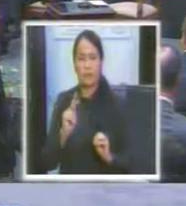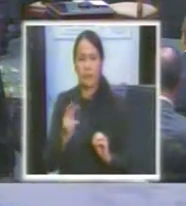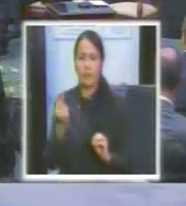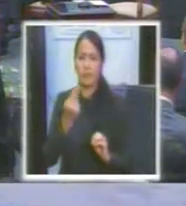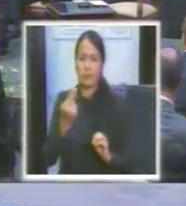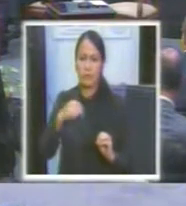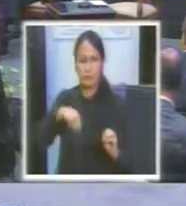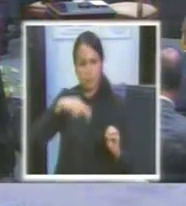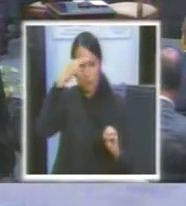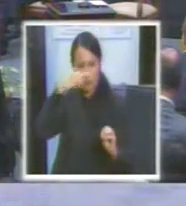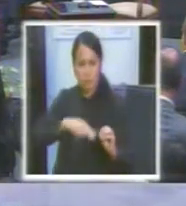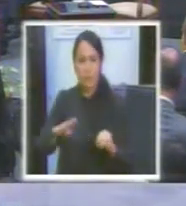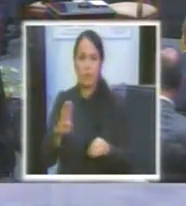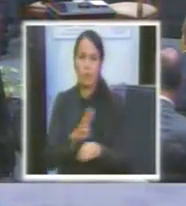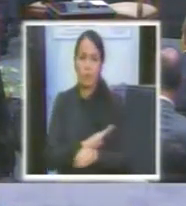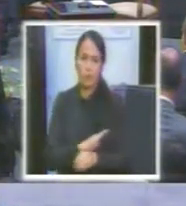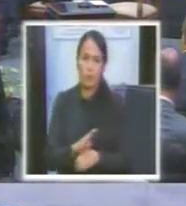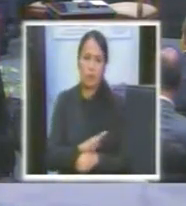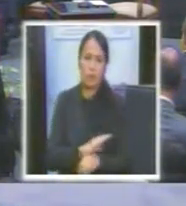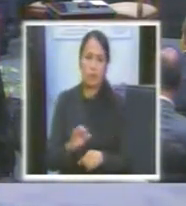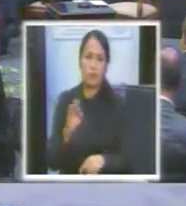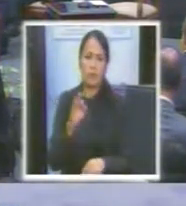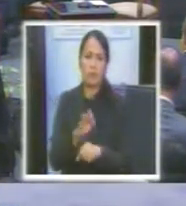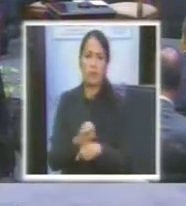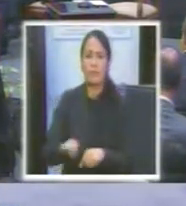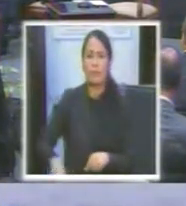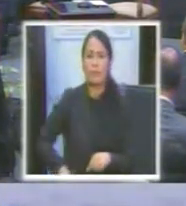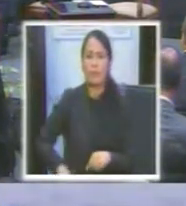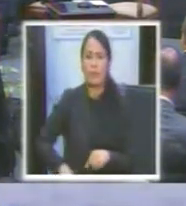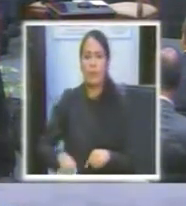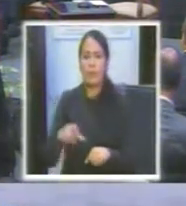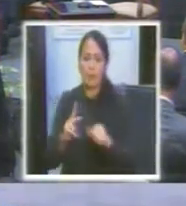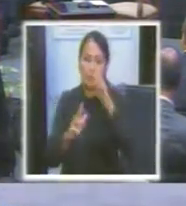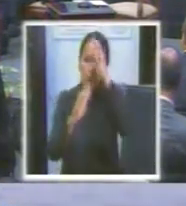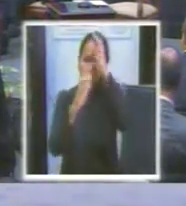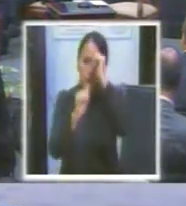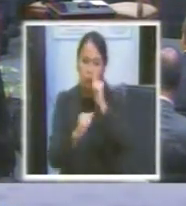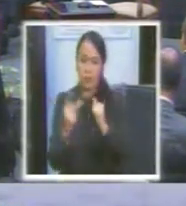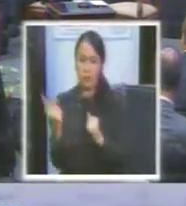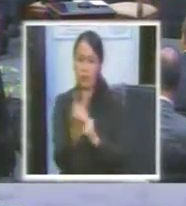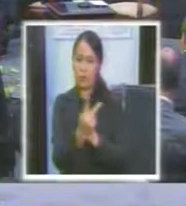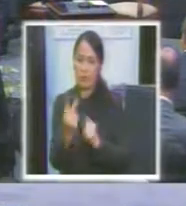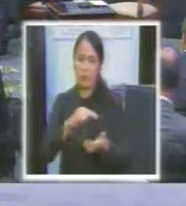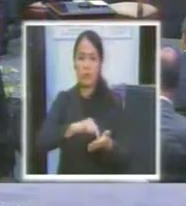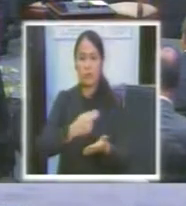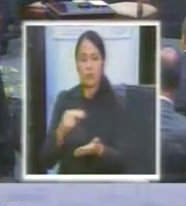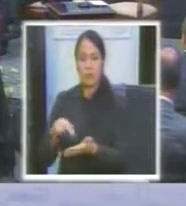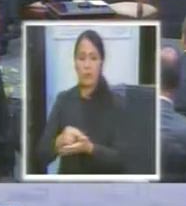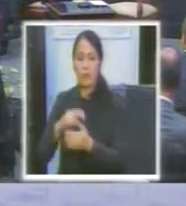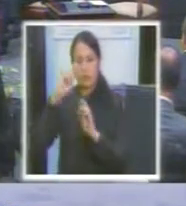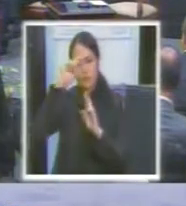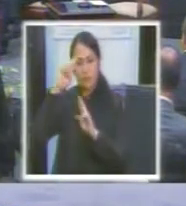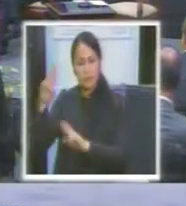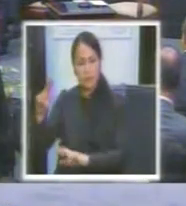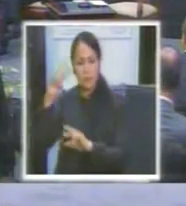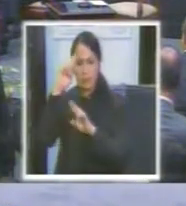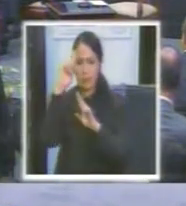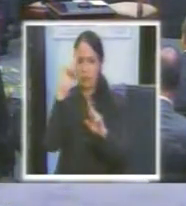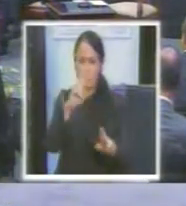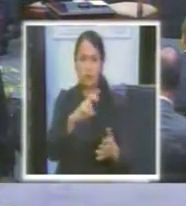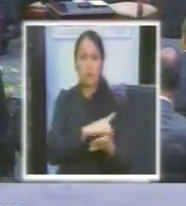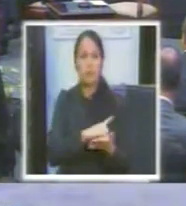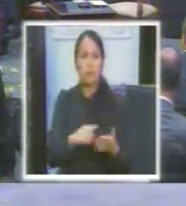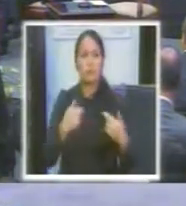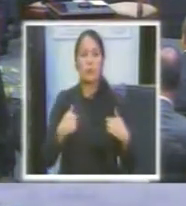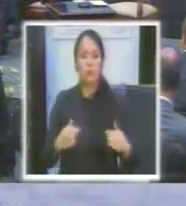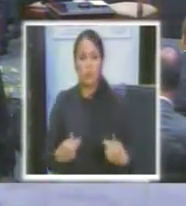su autodeterminación e intereses mediante un acuerdo que compromete a las partes firmantes a respetar los derechos humanos mediante